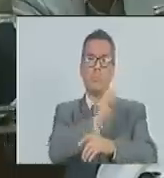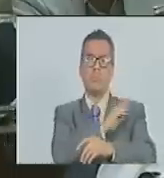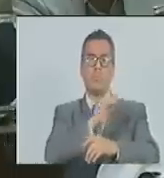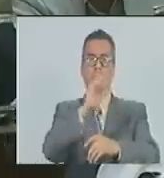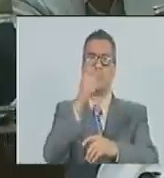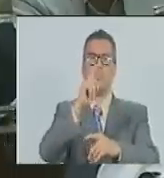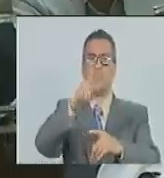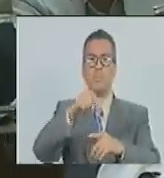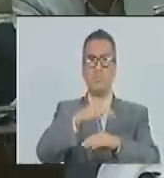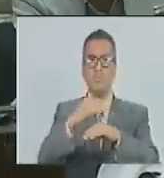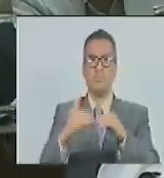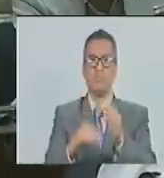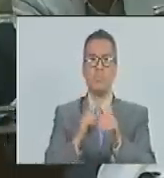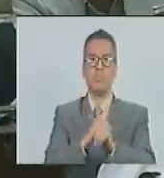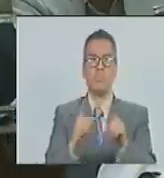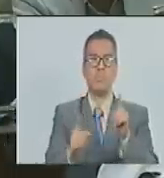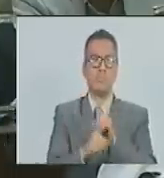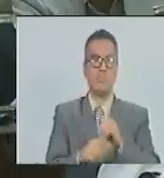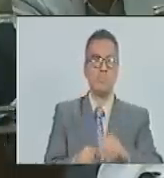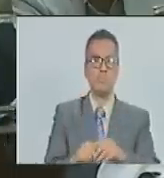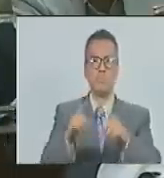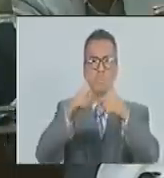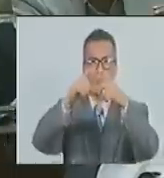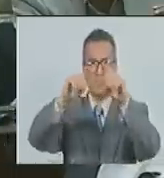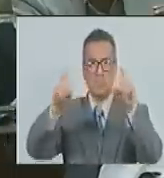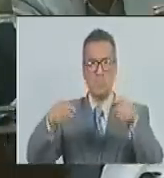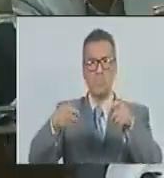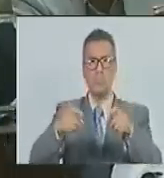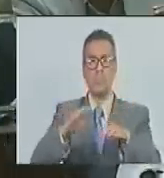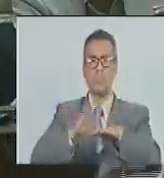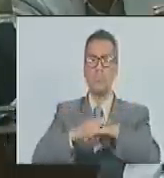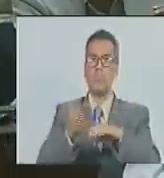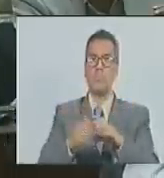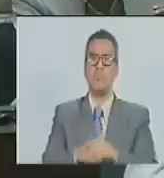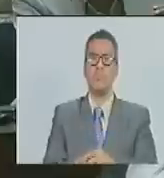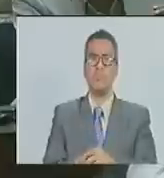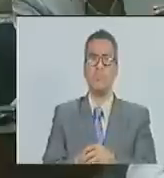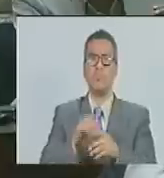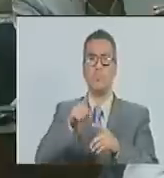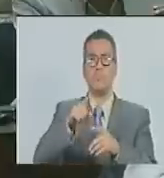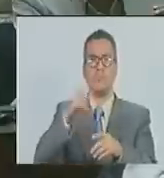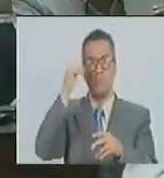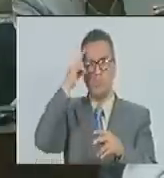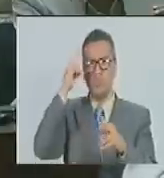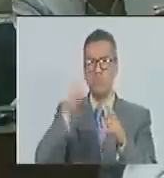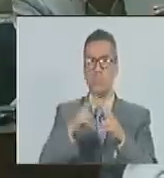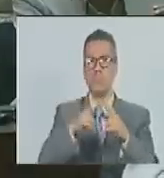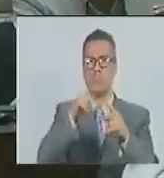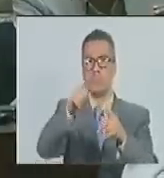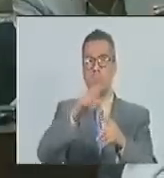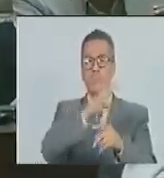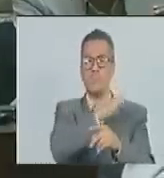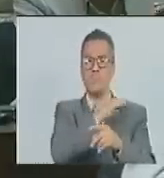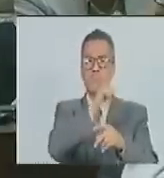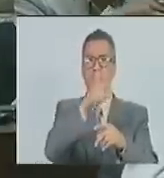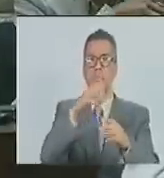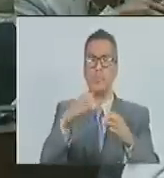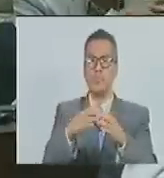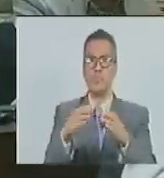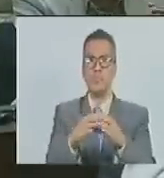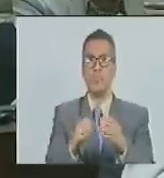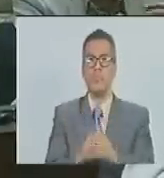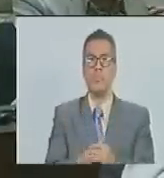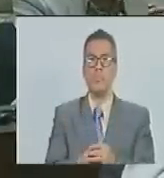suplentes. Quisiera aquí hacer un paréntesis, porque hay que reconocer a esta junta